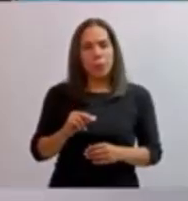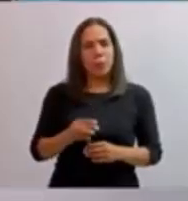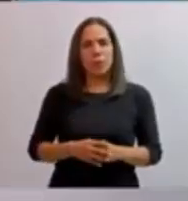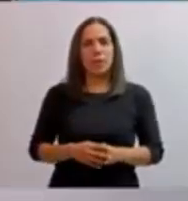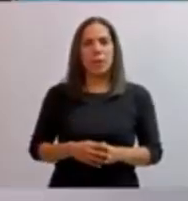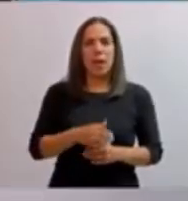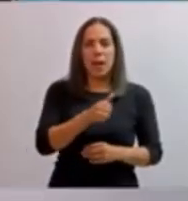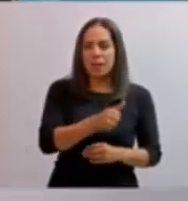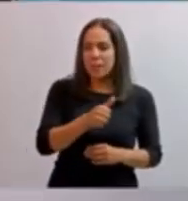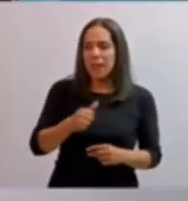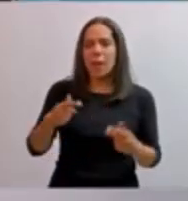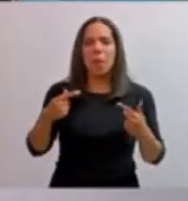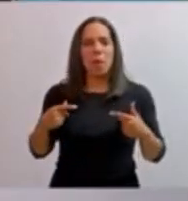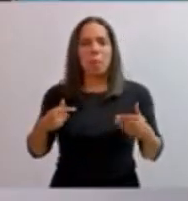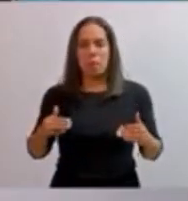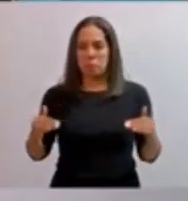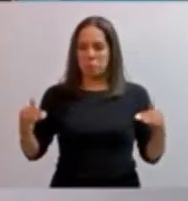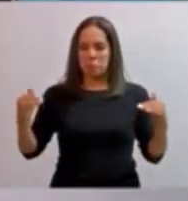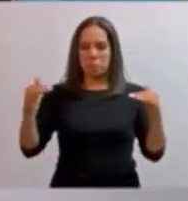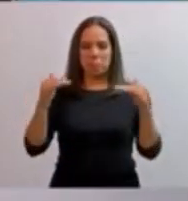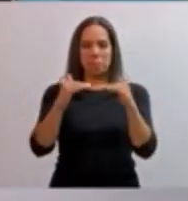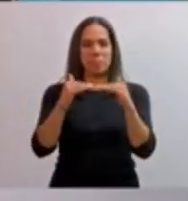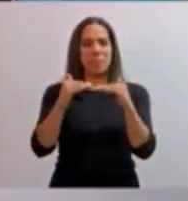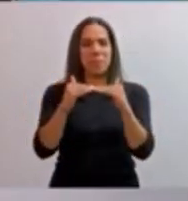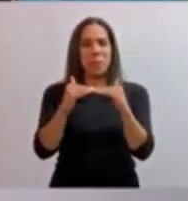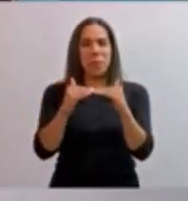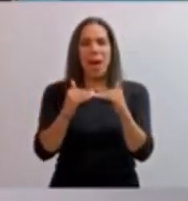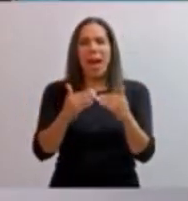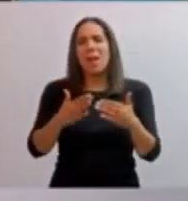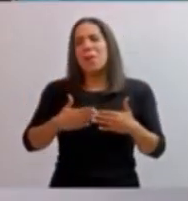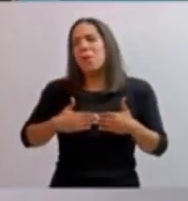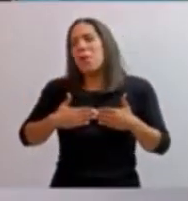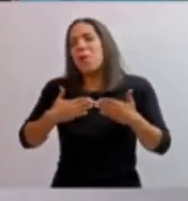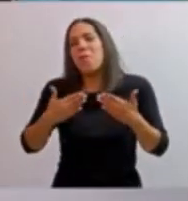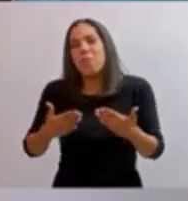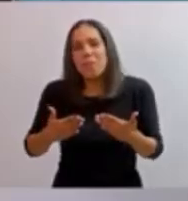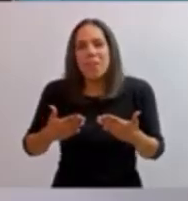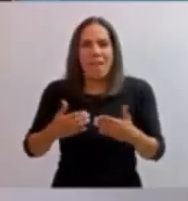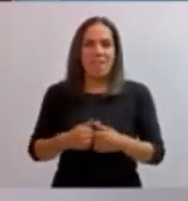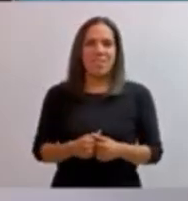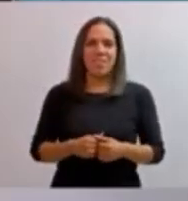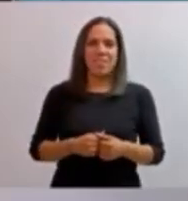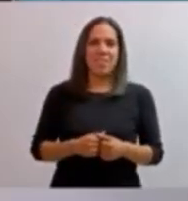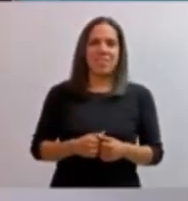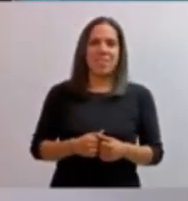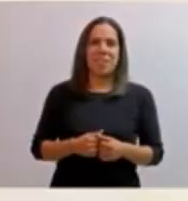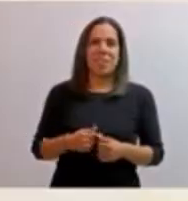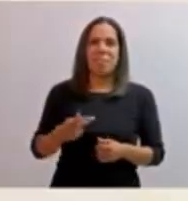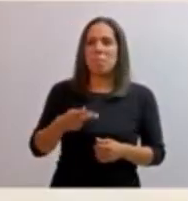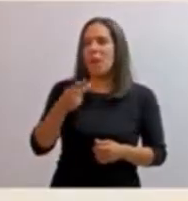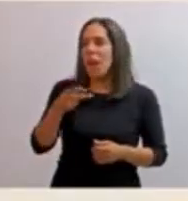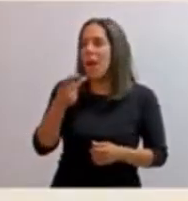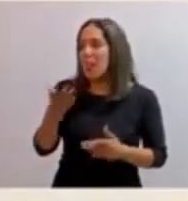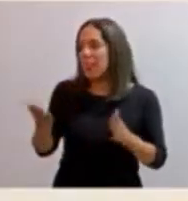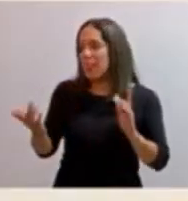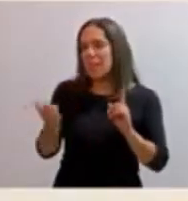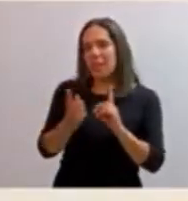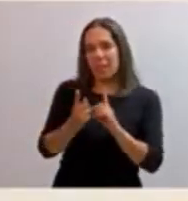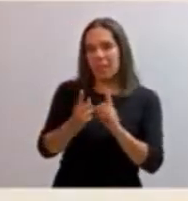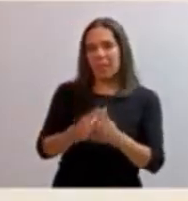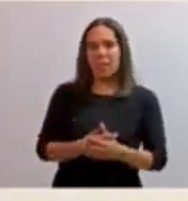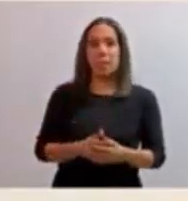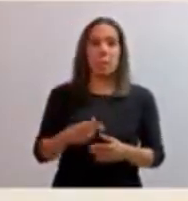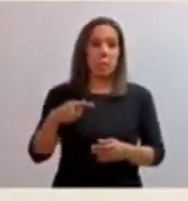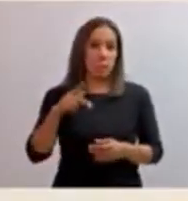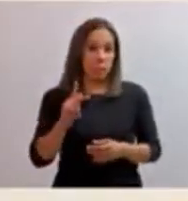era verdaderamente estarle platicando al otro lo que había sucedido. Y bueno, si retomo un poco estas